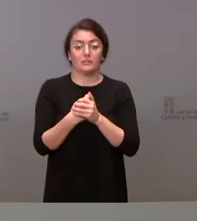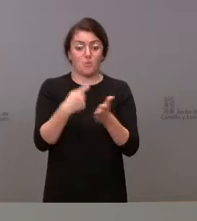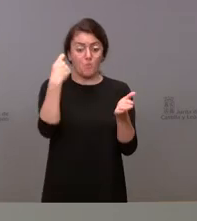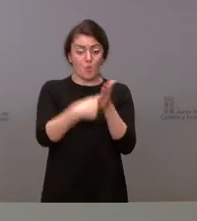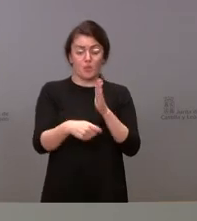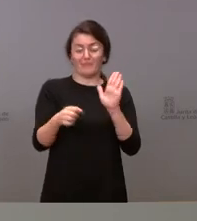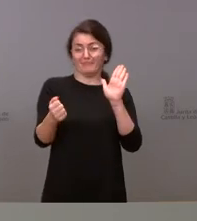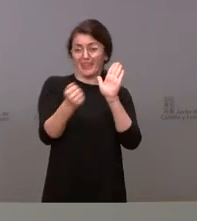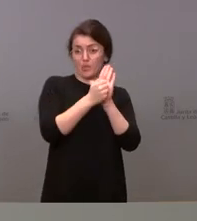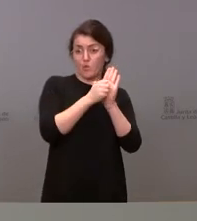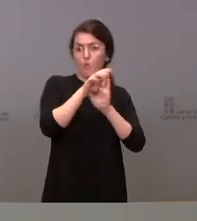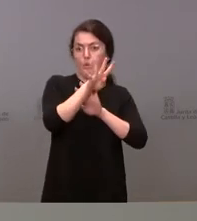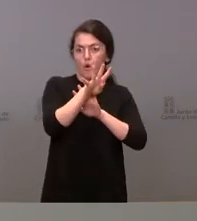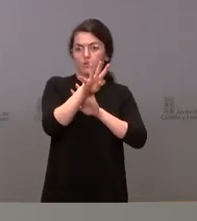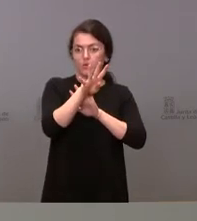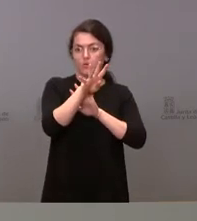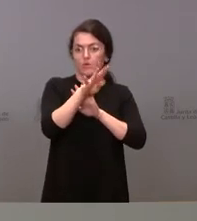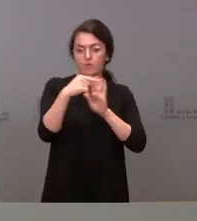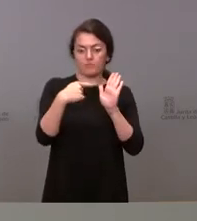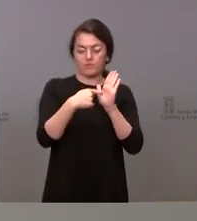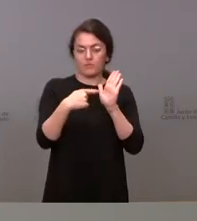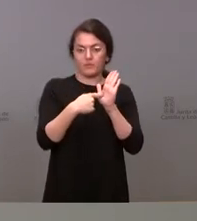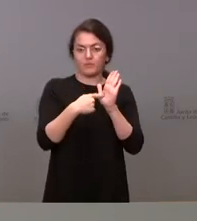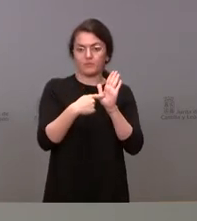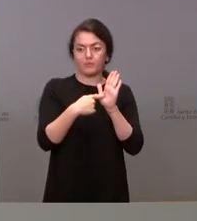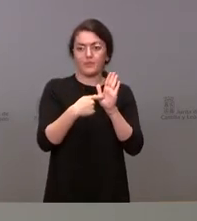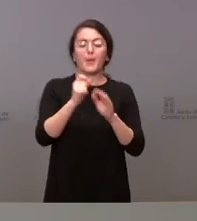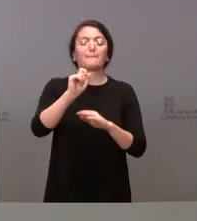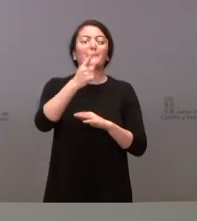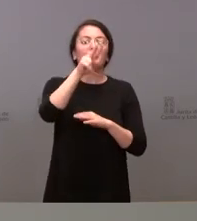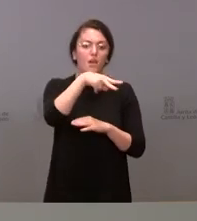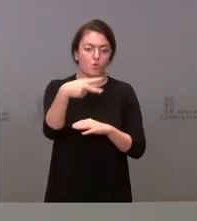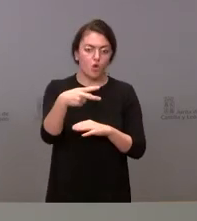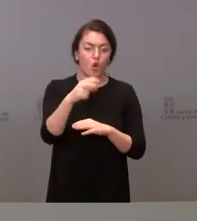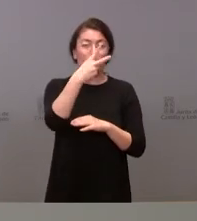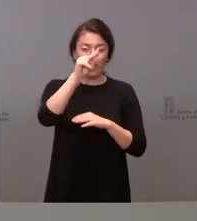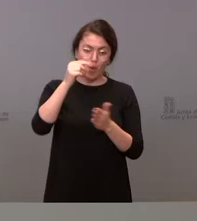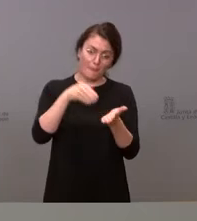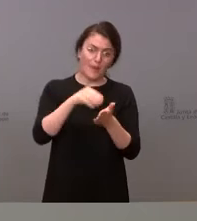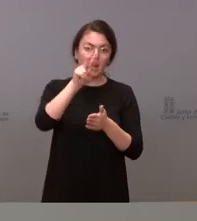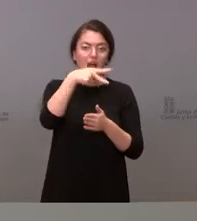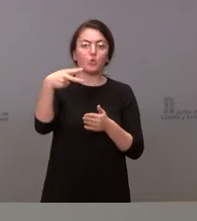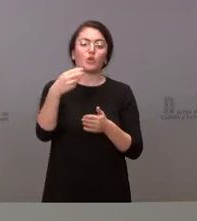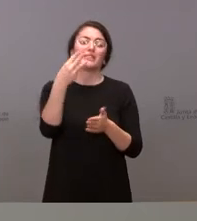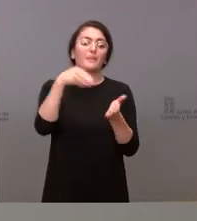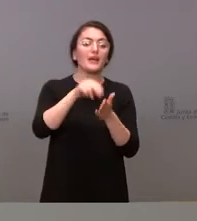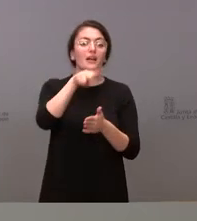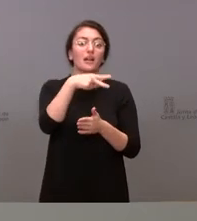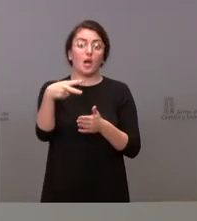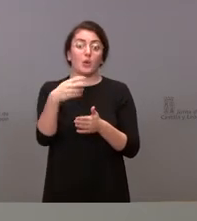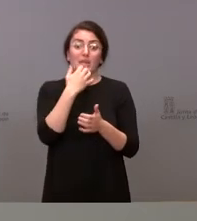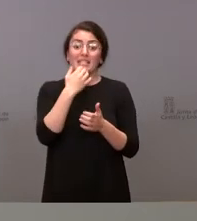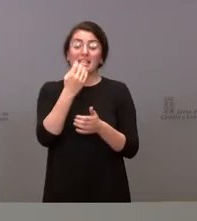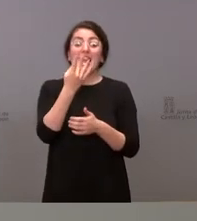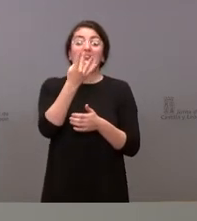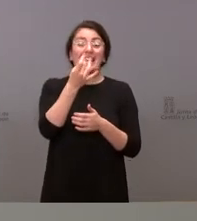4 del proyecto. Serán de 1.000 euros, 2.000 euros y 3.000 euros por cada 15 días hábiles que